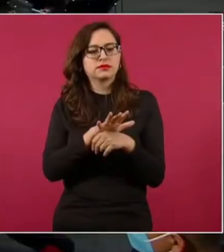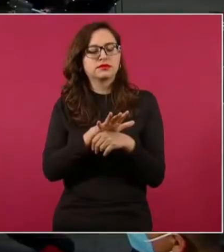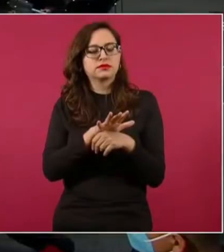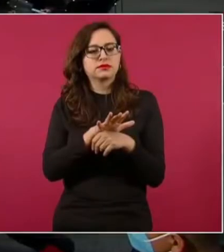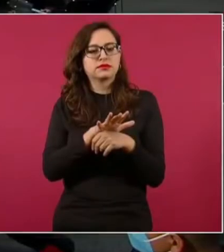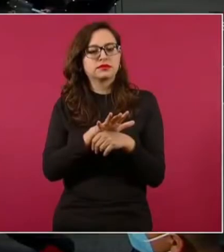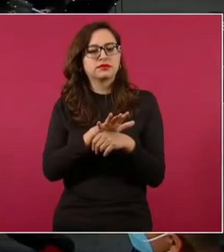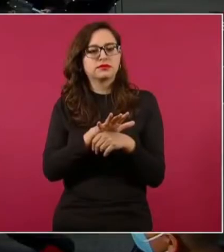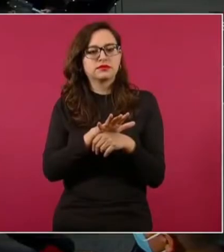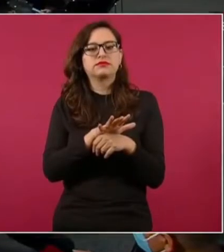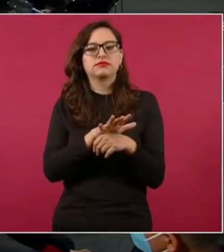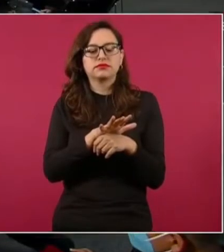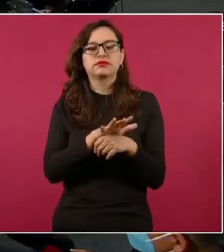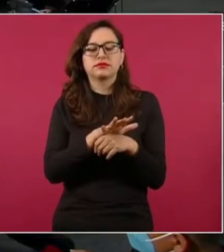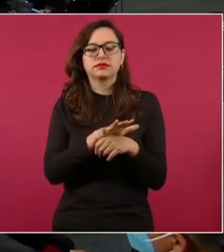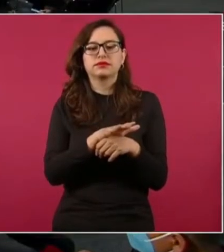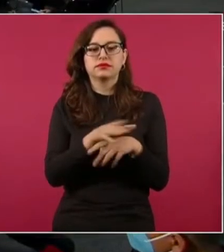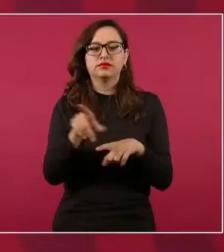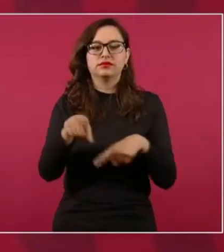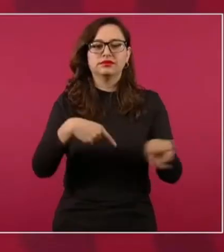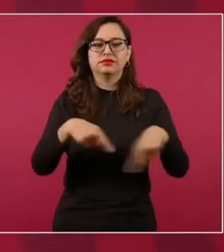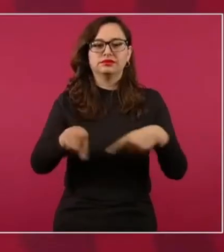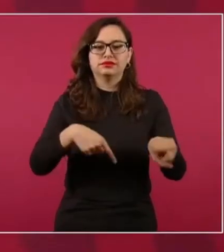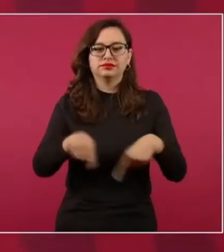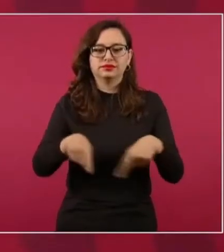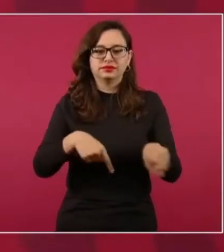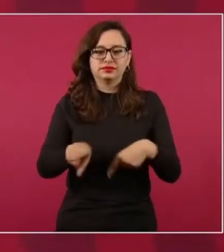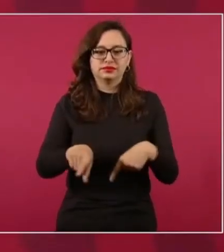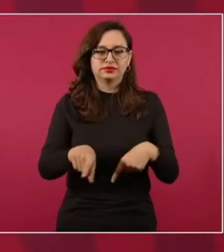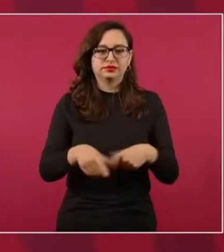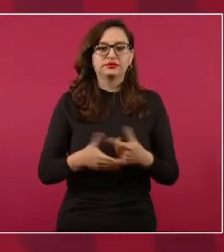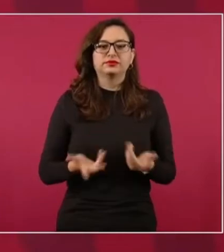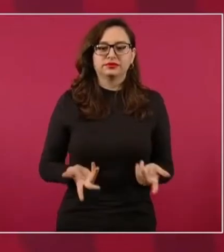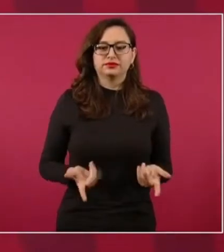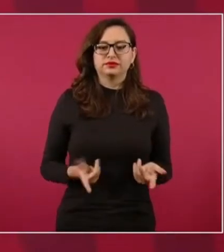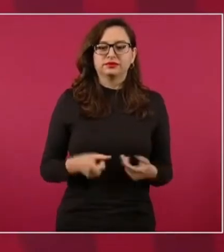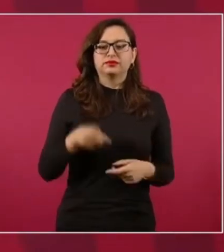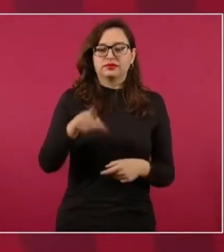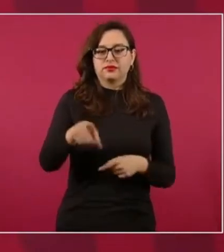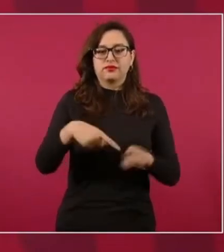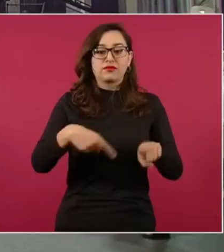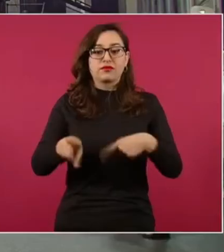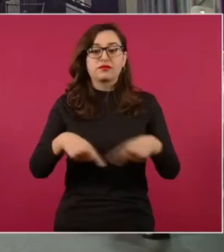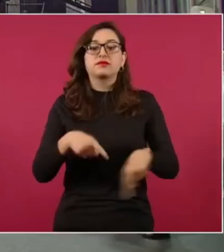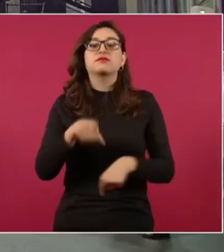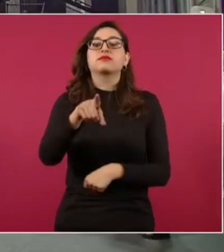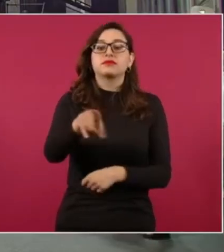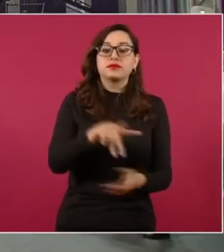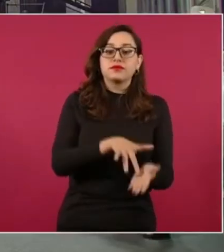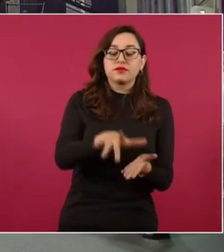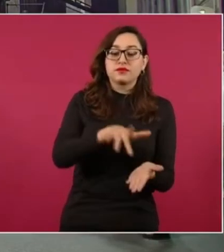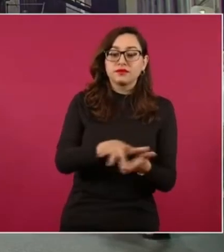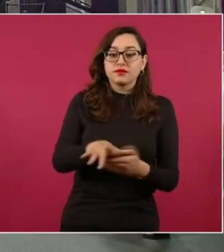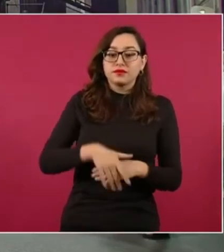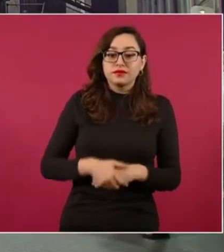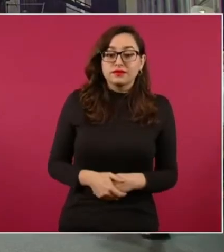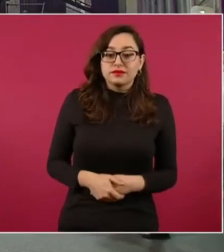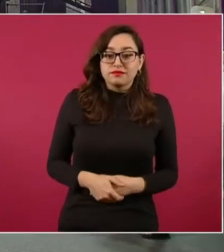Sí, sí, porque tú estás hablando del fútbol. ¿A quién le vas?